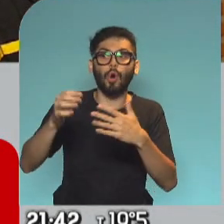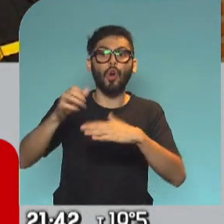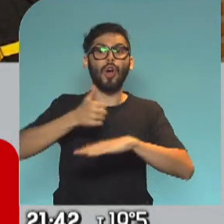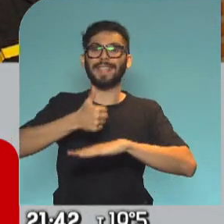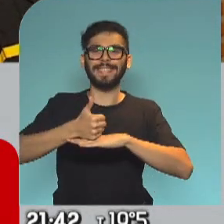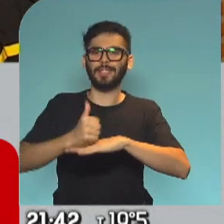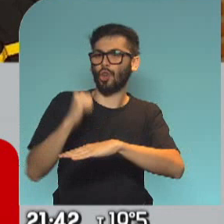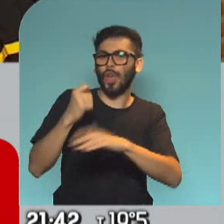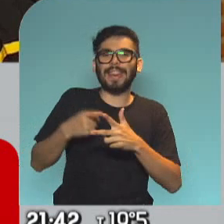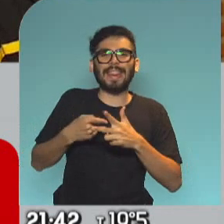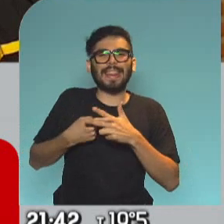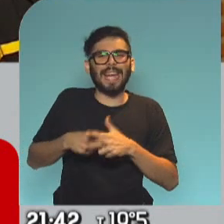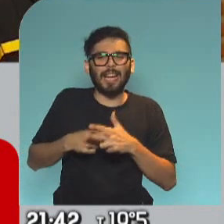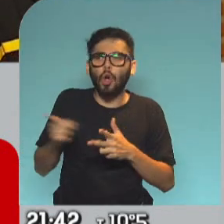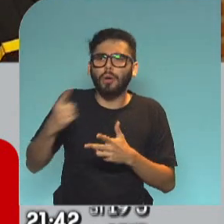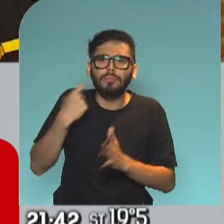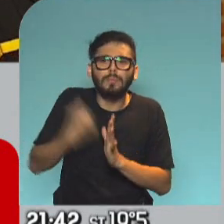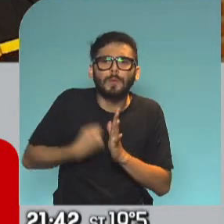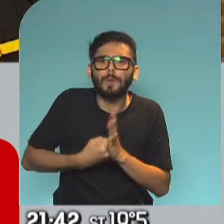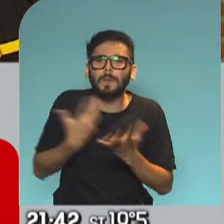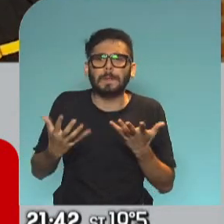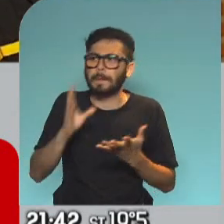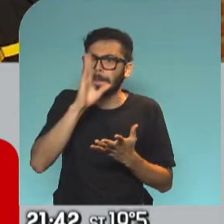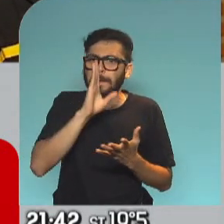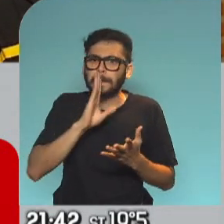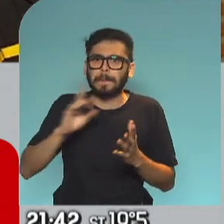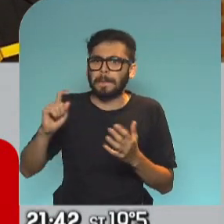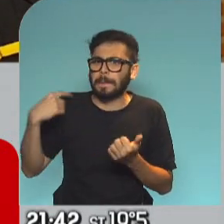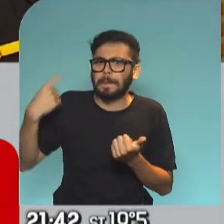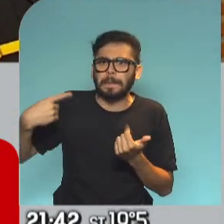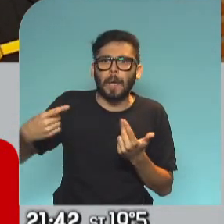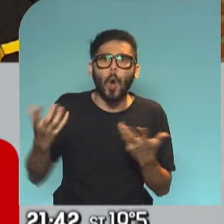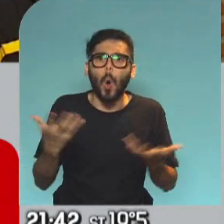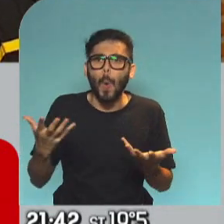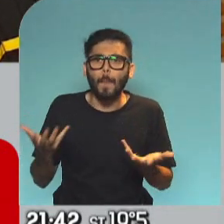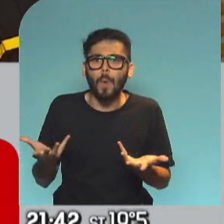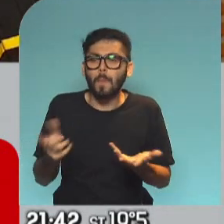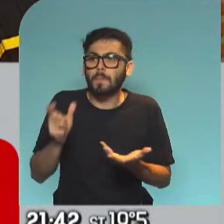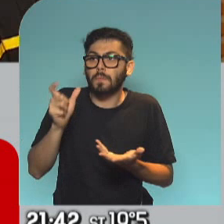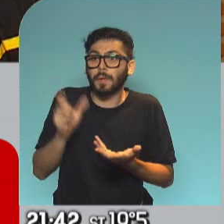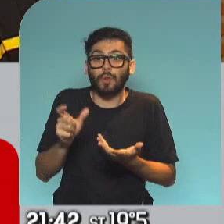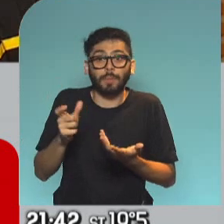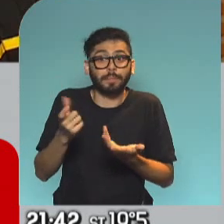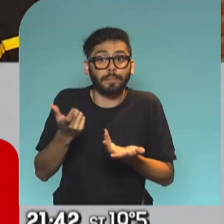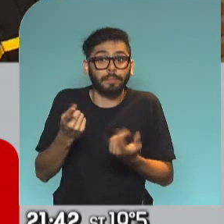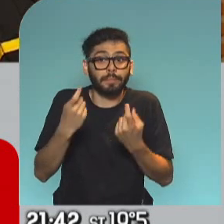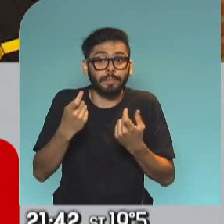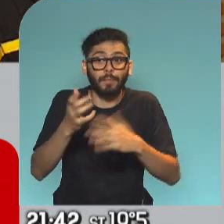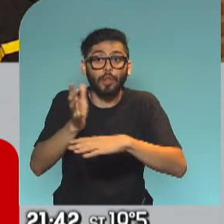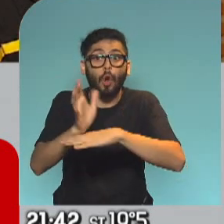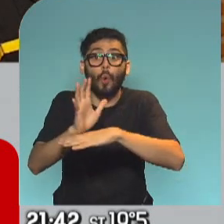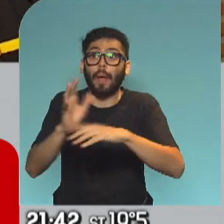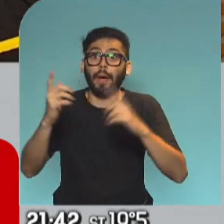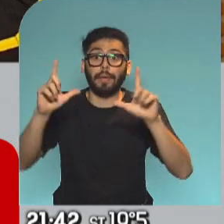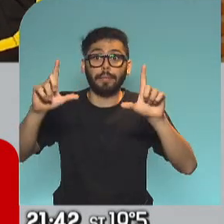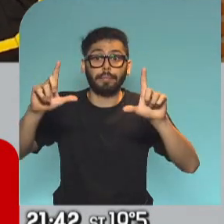pudieron mantenerse? ¿Qué es lo que pudieron hacer? Tanto aquellos que dependen de obras que obviamente no estaban en cartel, no